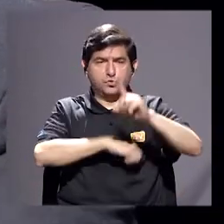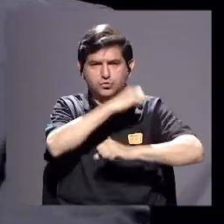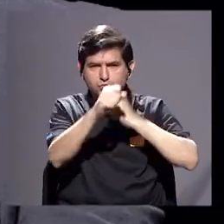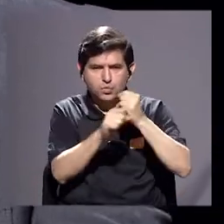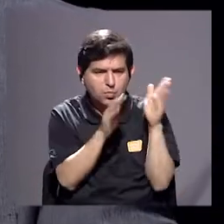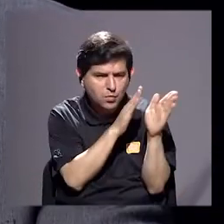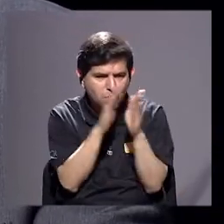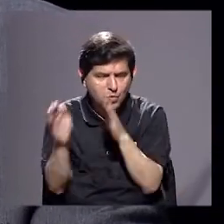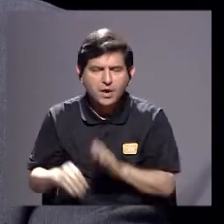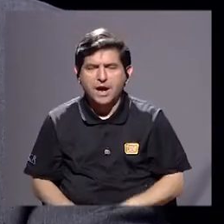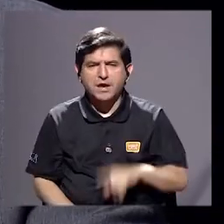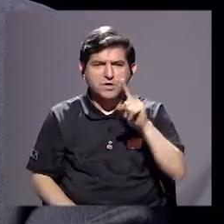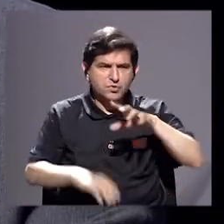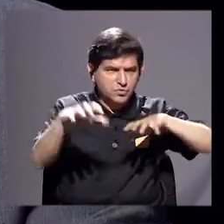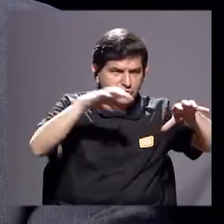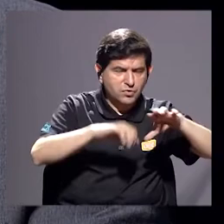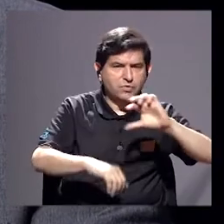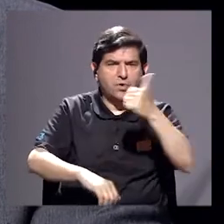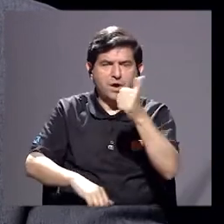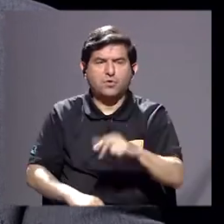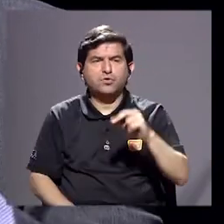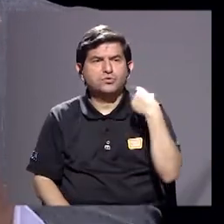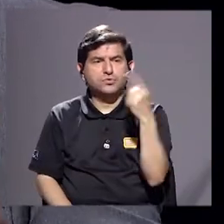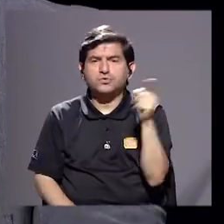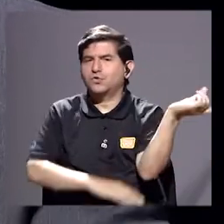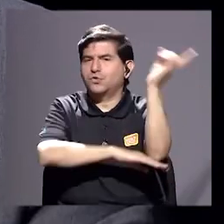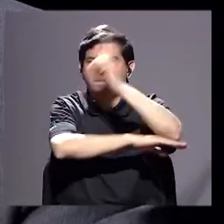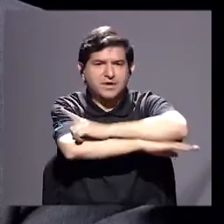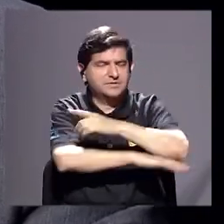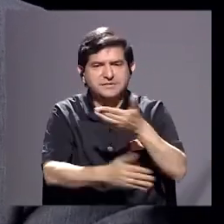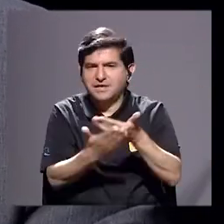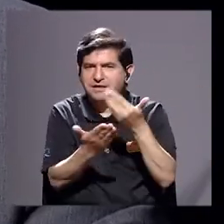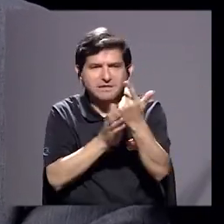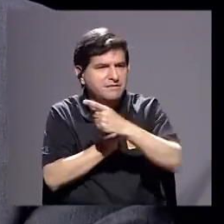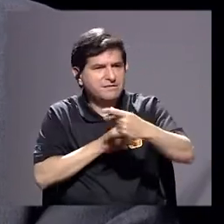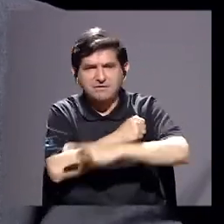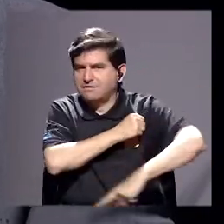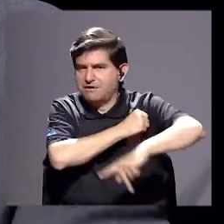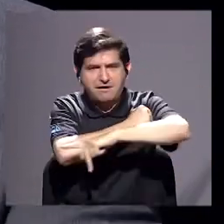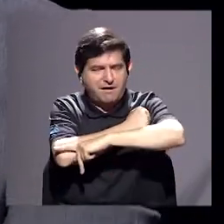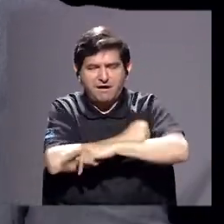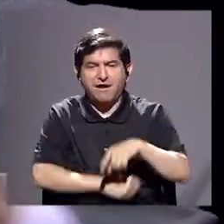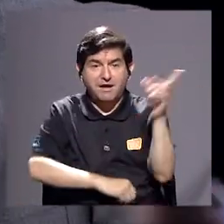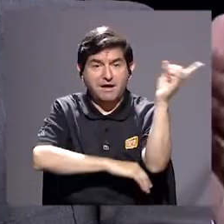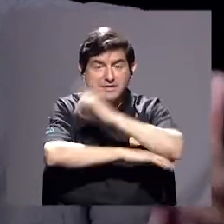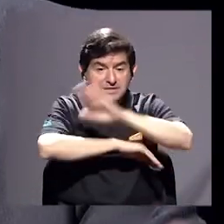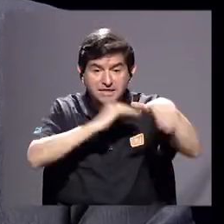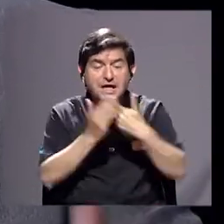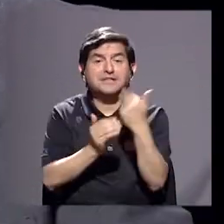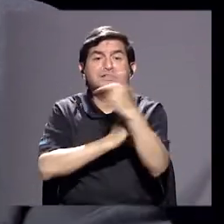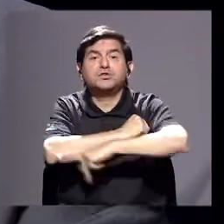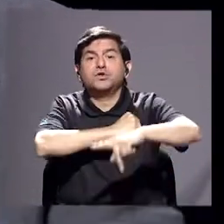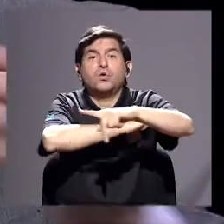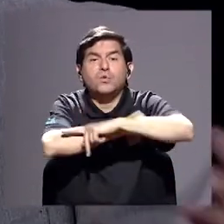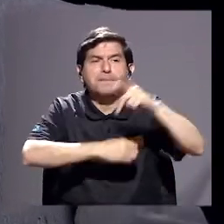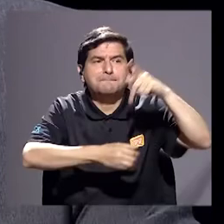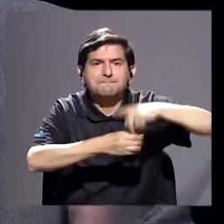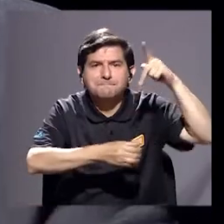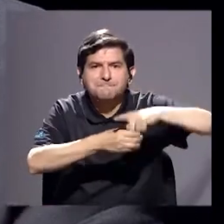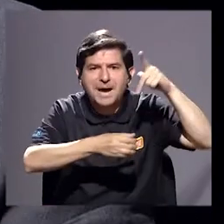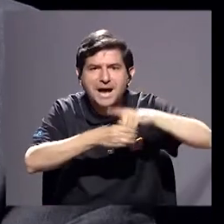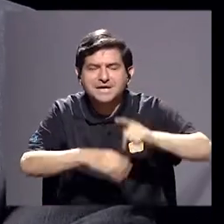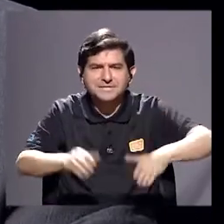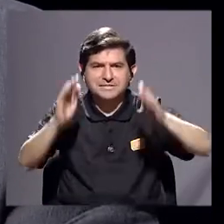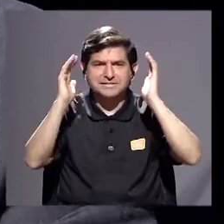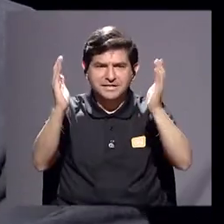año de preparación entre un evento y el otro no es que sólo ese día va a haber simulacros en el país es que ese día todo el país participa